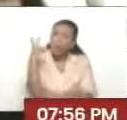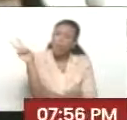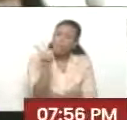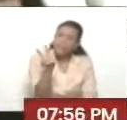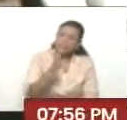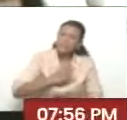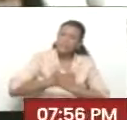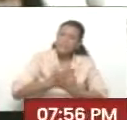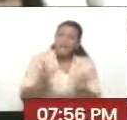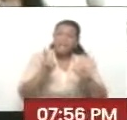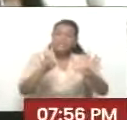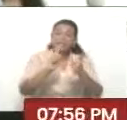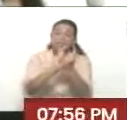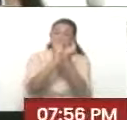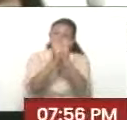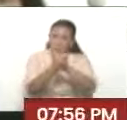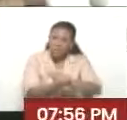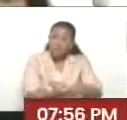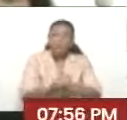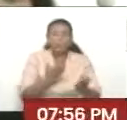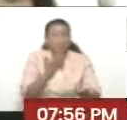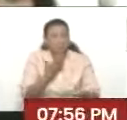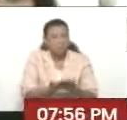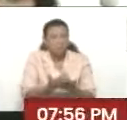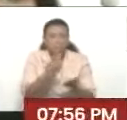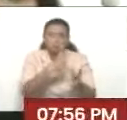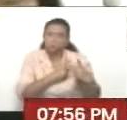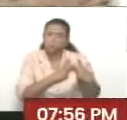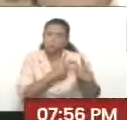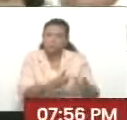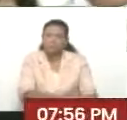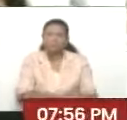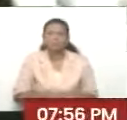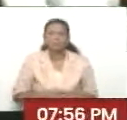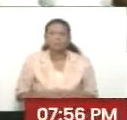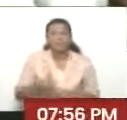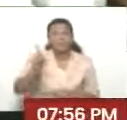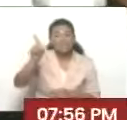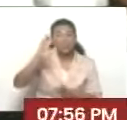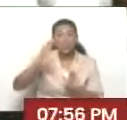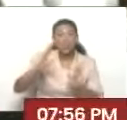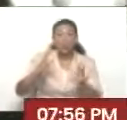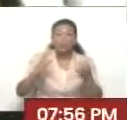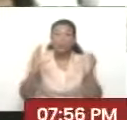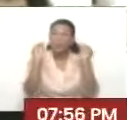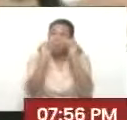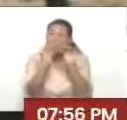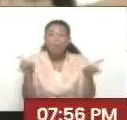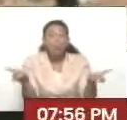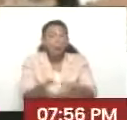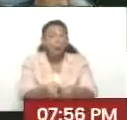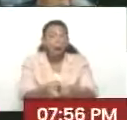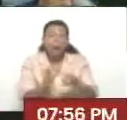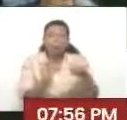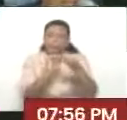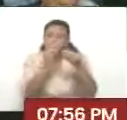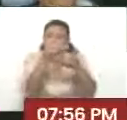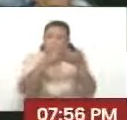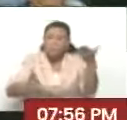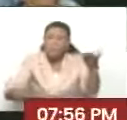quieran ayudar a esas 7 transformaciones, se puedan registrar. En paralelo a que se hace este registro,